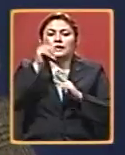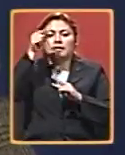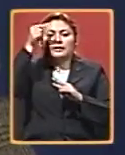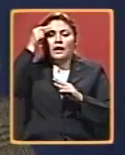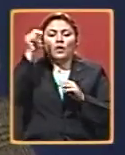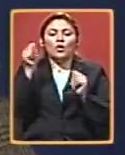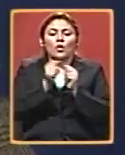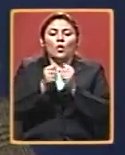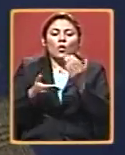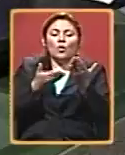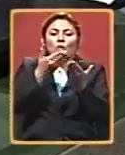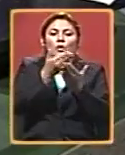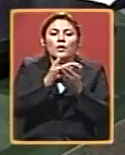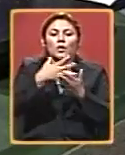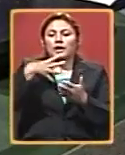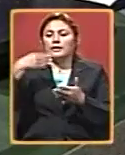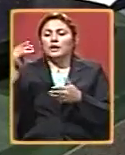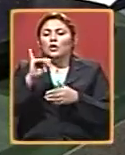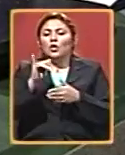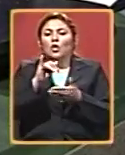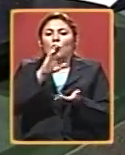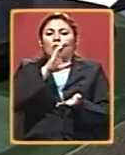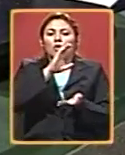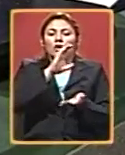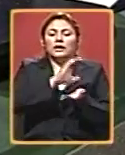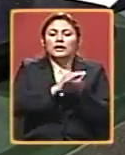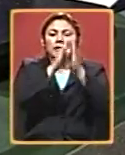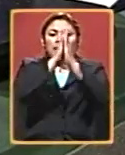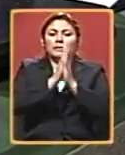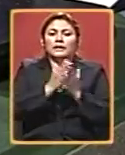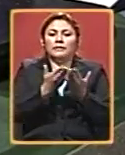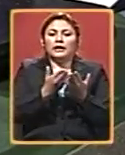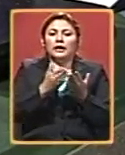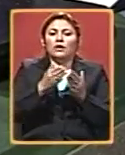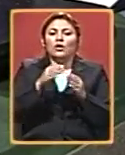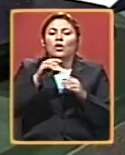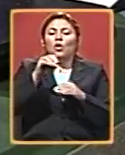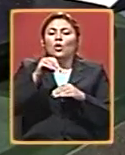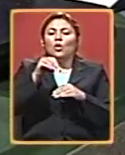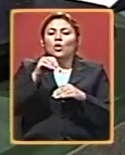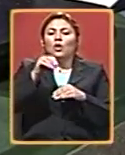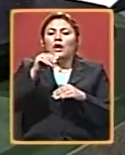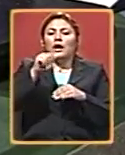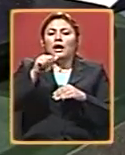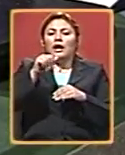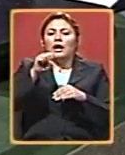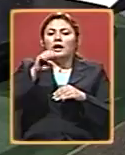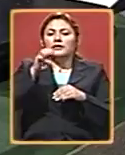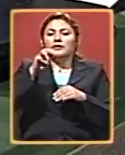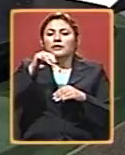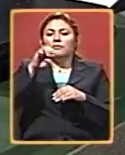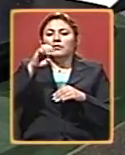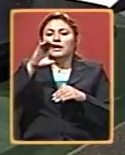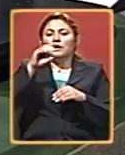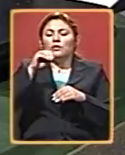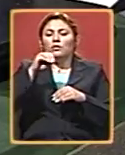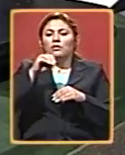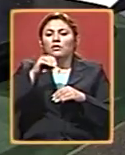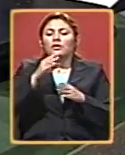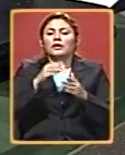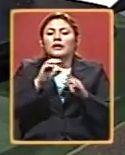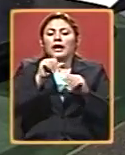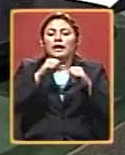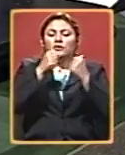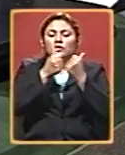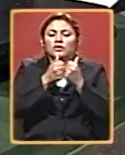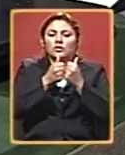proveedor externo como la Clínica Bíblica, ¿verdad? Como ACEMECO más bien, que es la asociación que cobija la Clínica Bíblica,